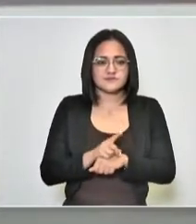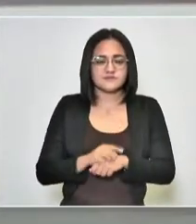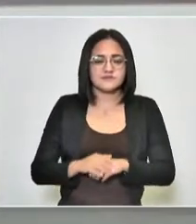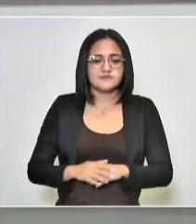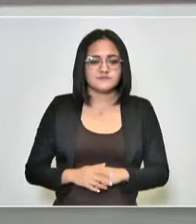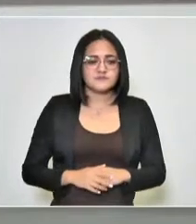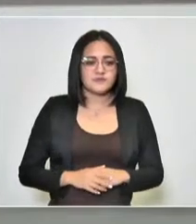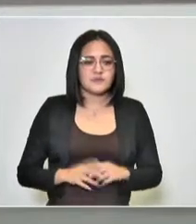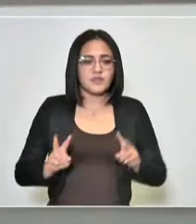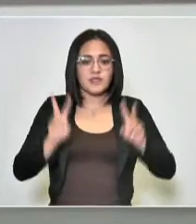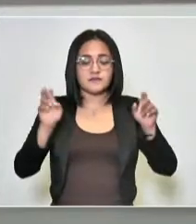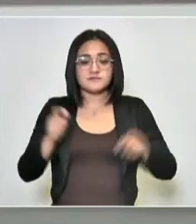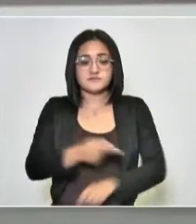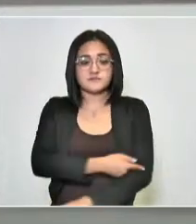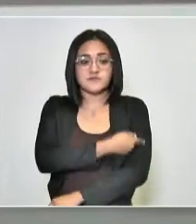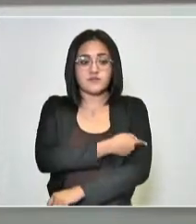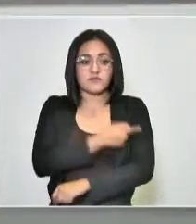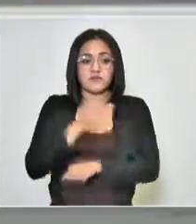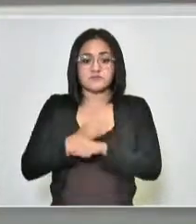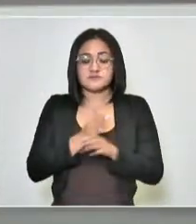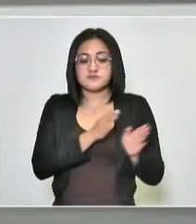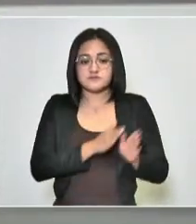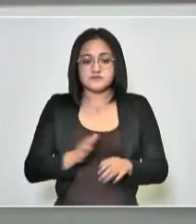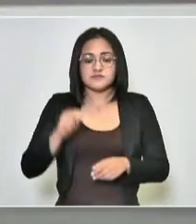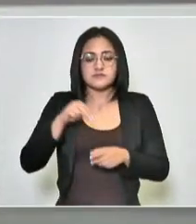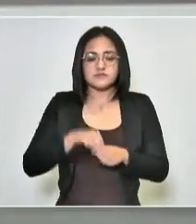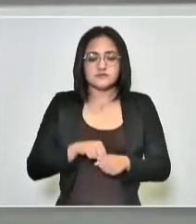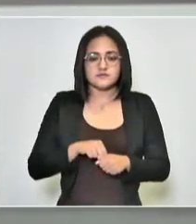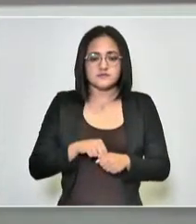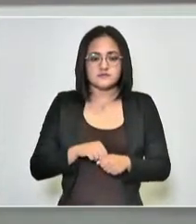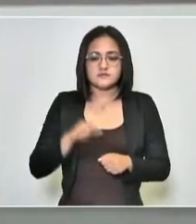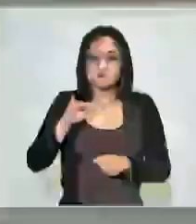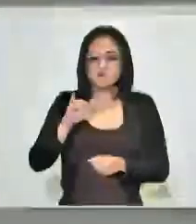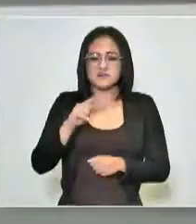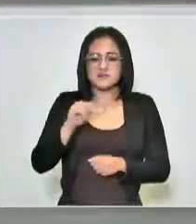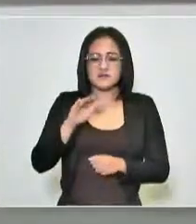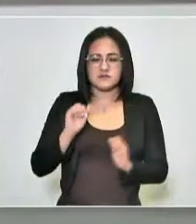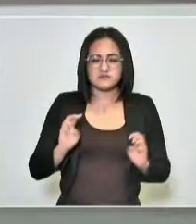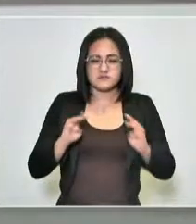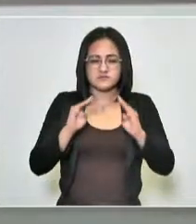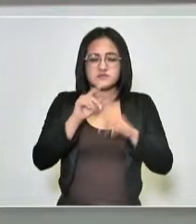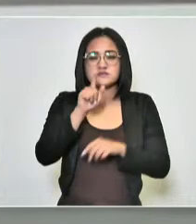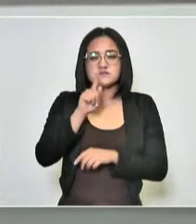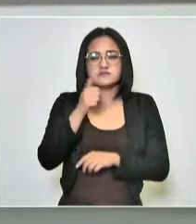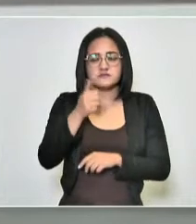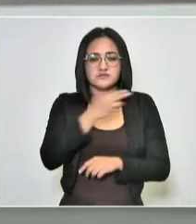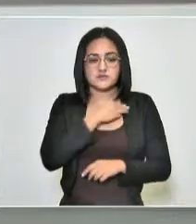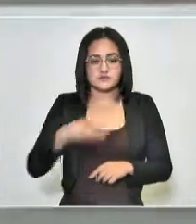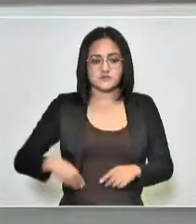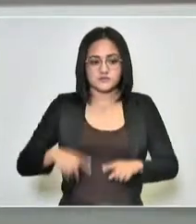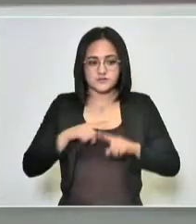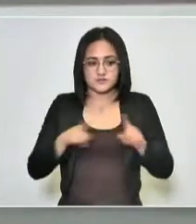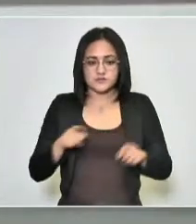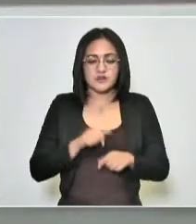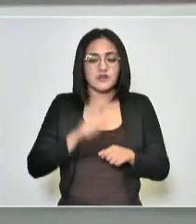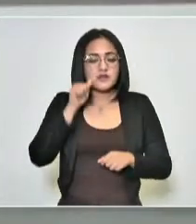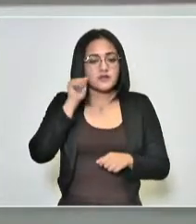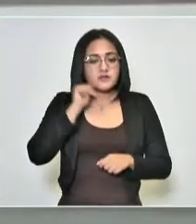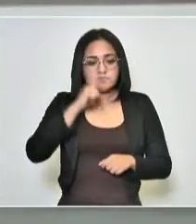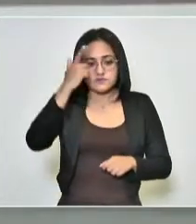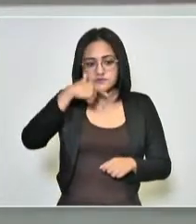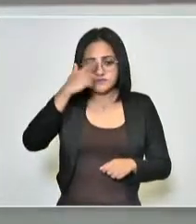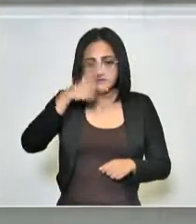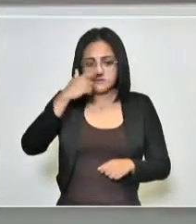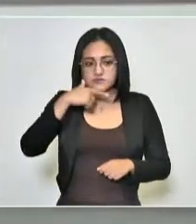día. En tema vacunación, jornada activa en la Mixteca, en 76 municipios. A corte de ayer por la